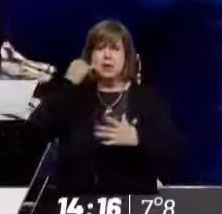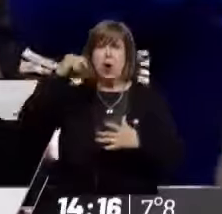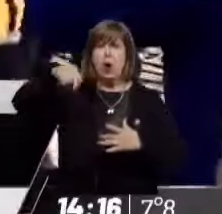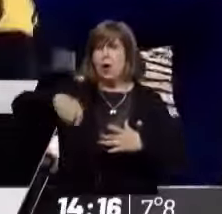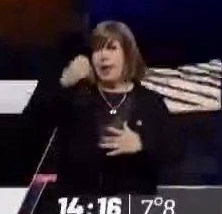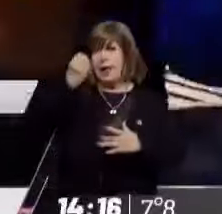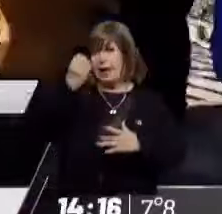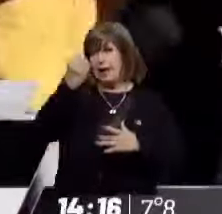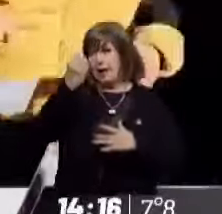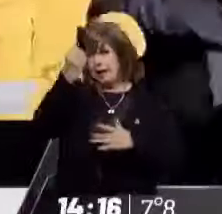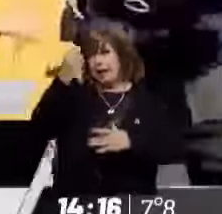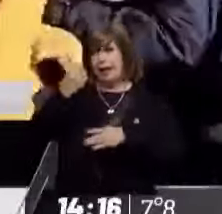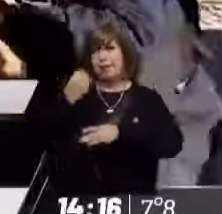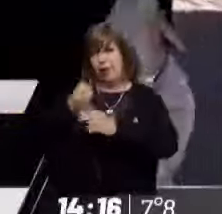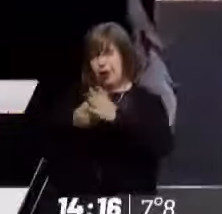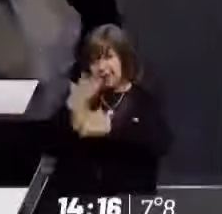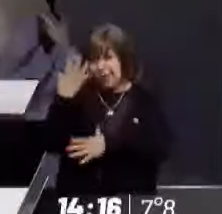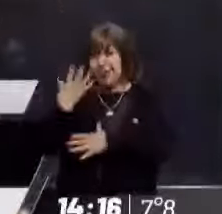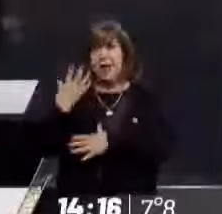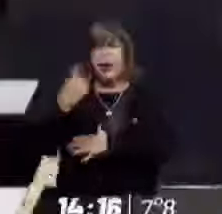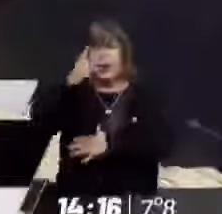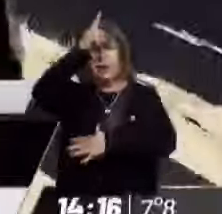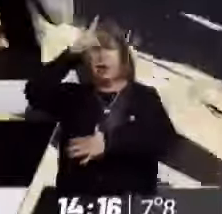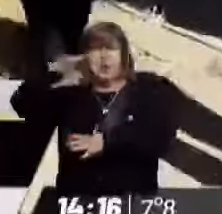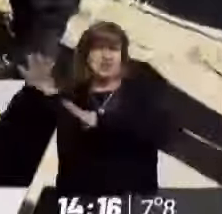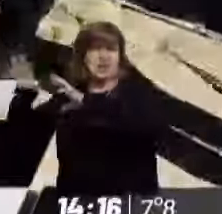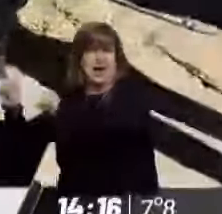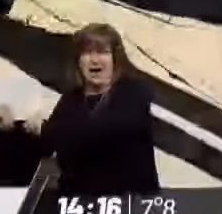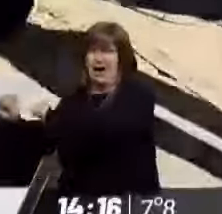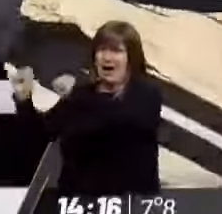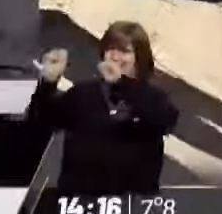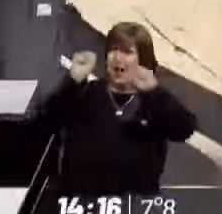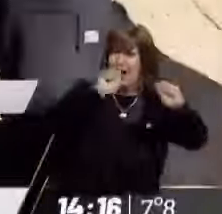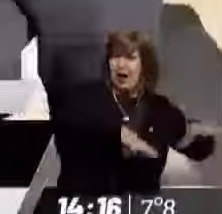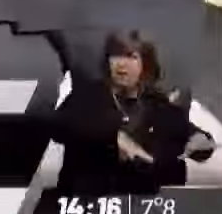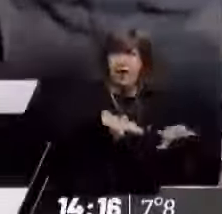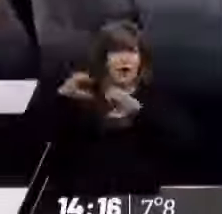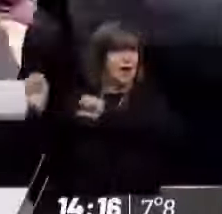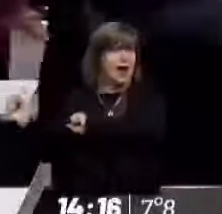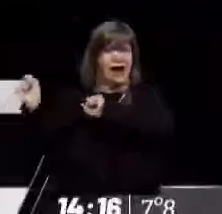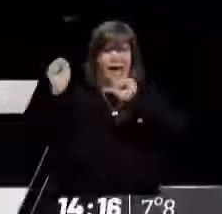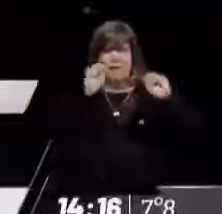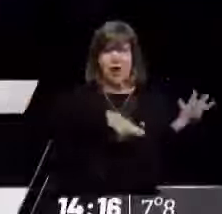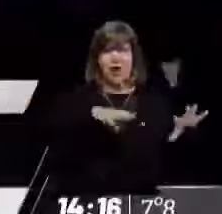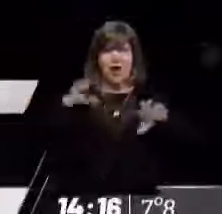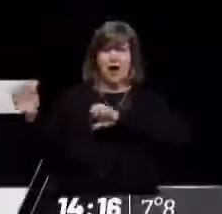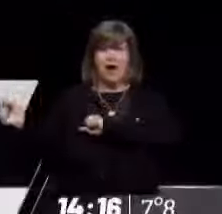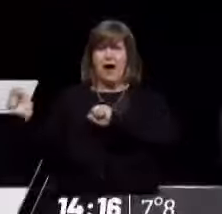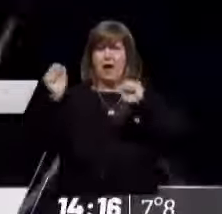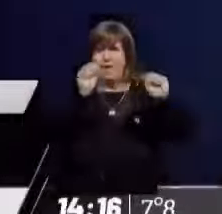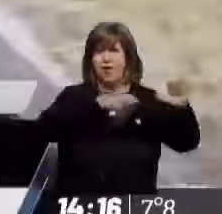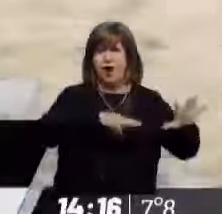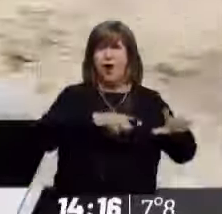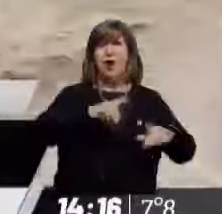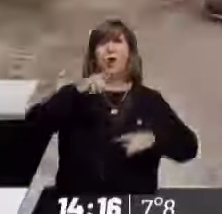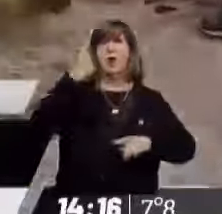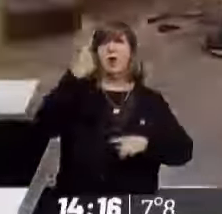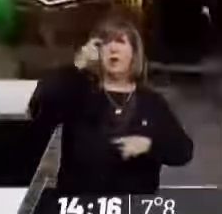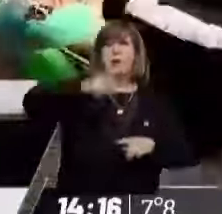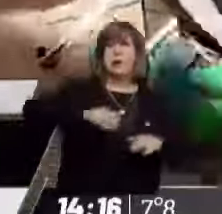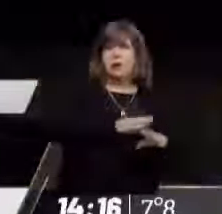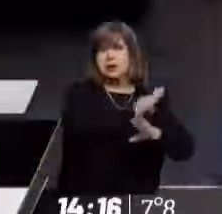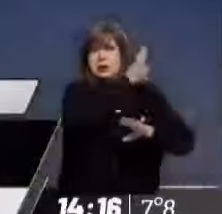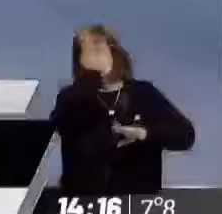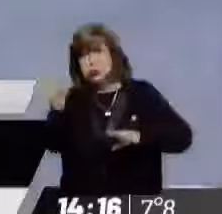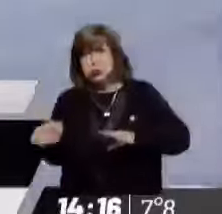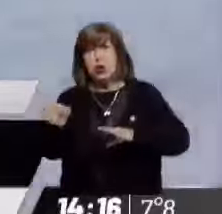desalojados cerca de 30 personas y hubo momentos de verdadera tensión esto pasaba cuando una de las personas quiso volver a ingresar finalmente